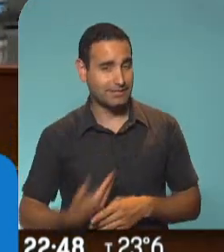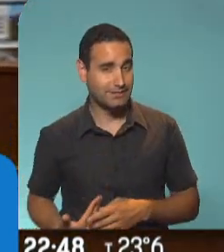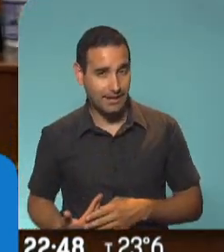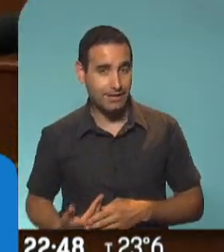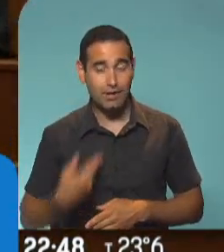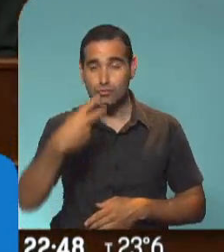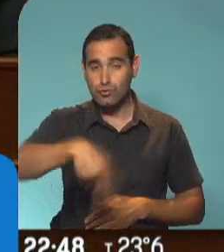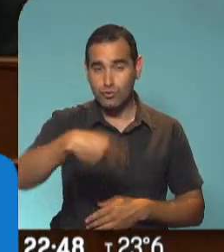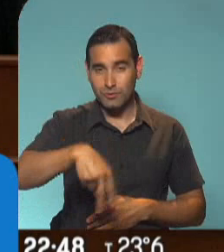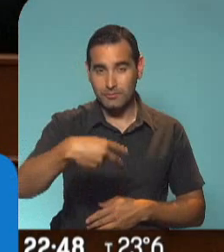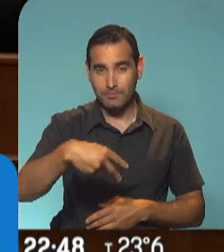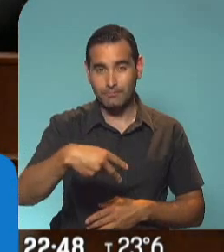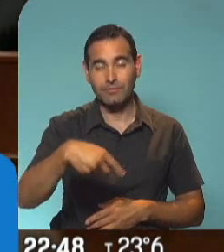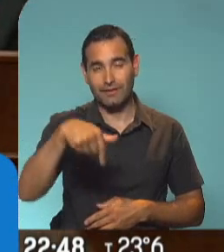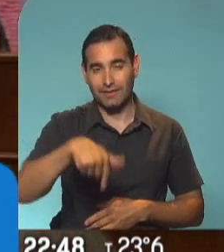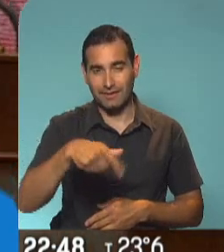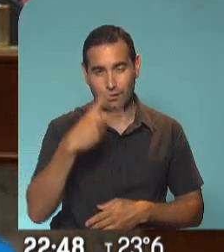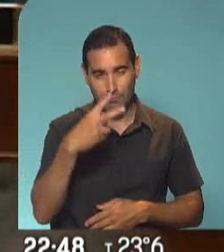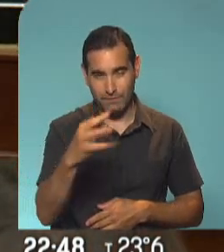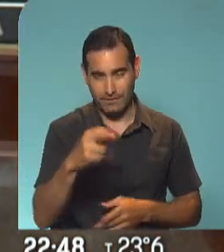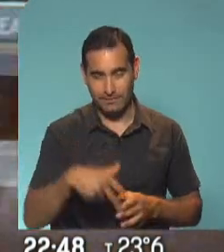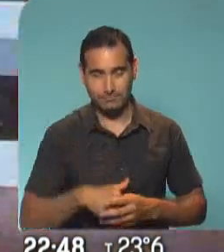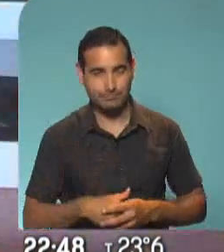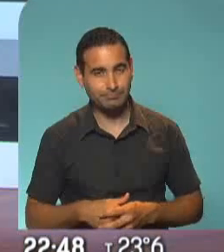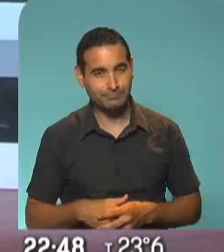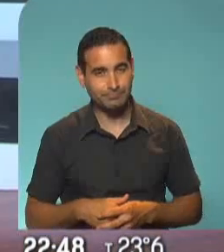de noviembre de este año.